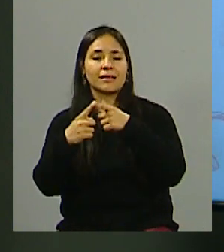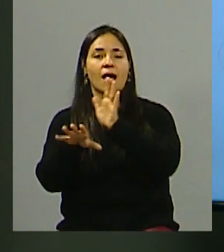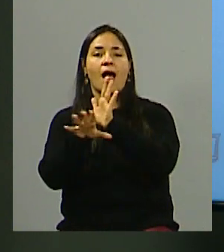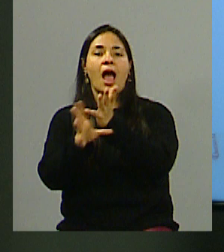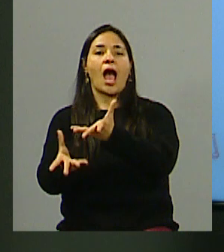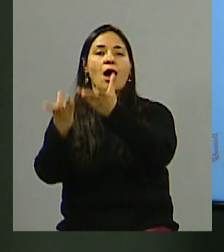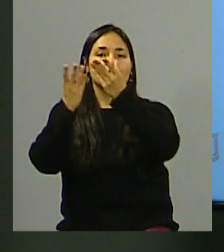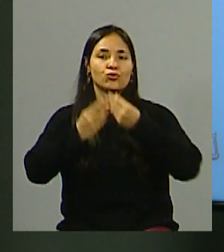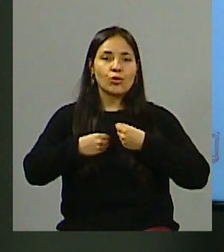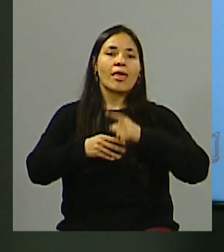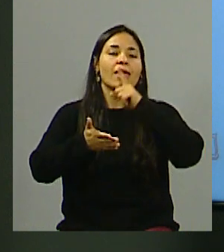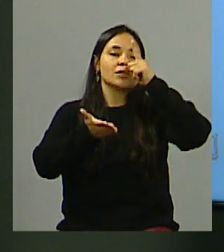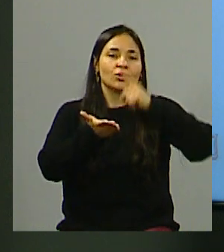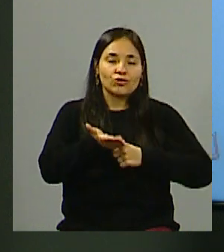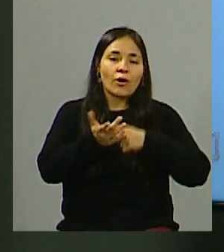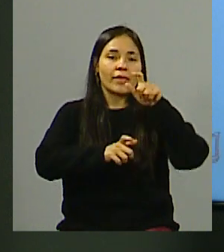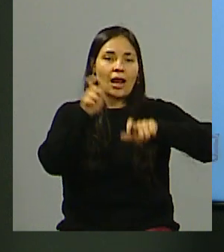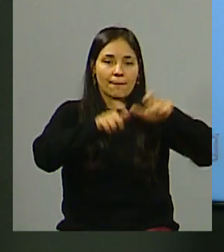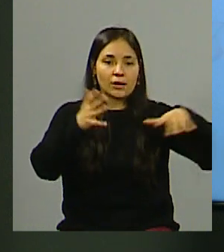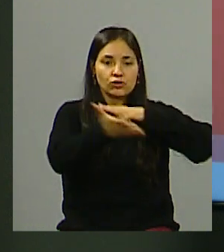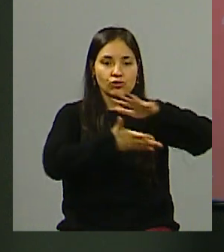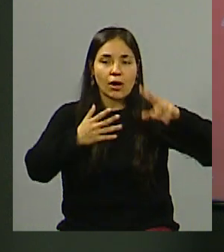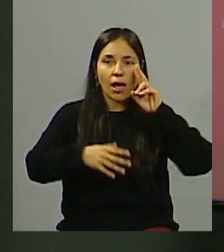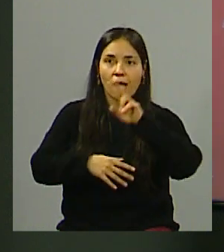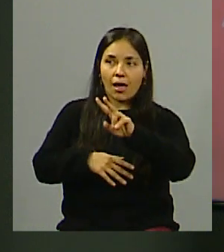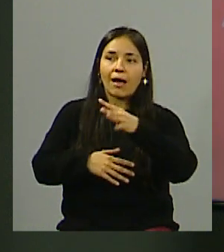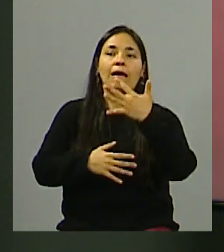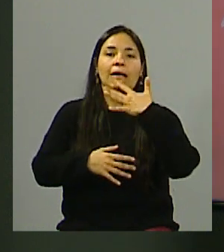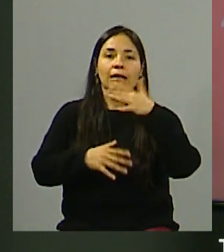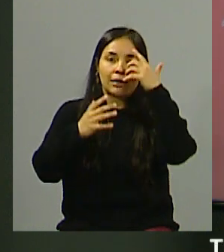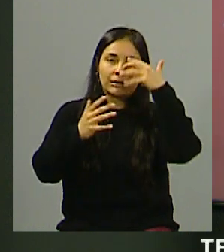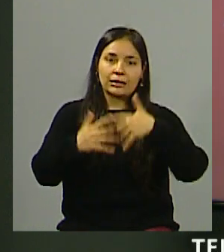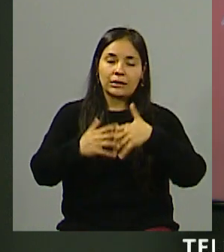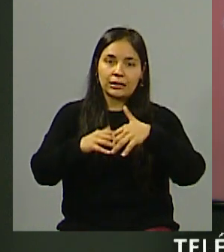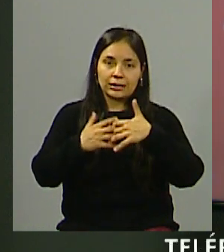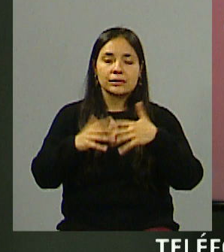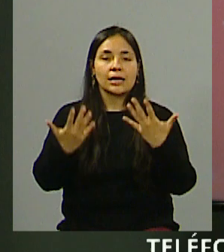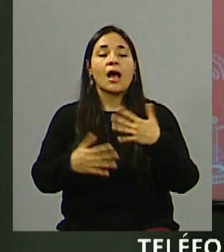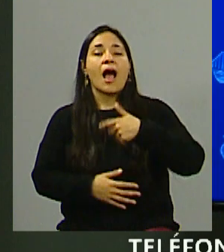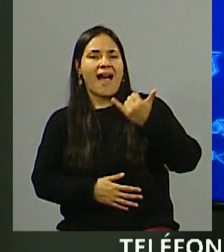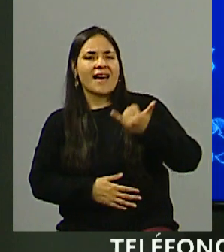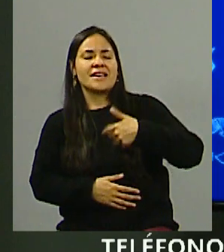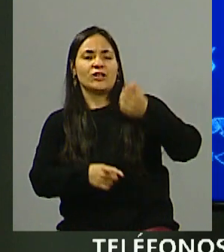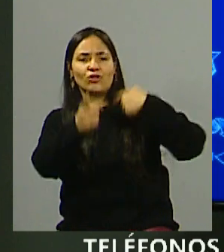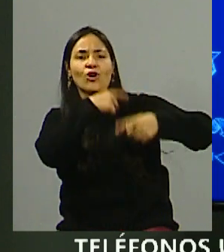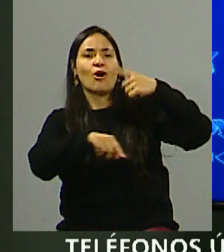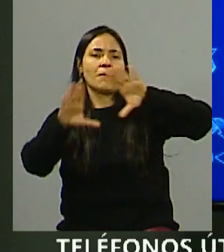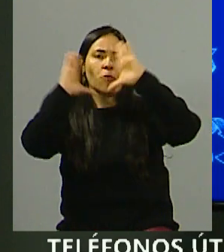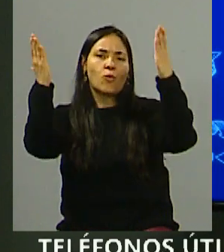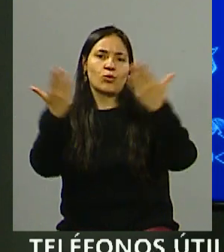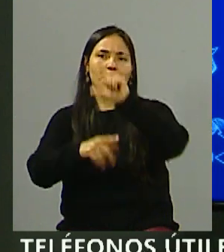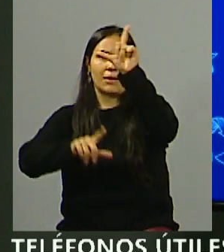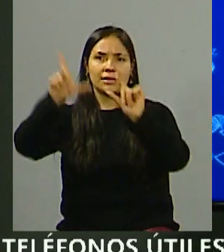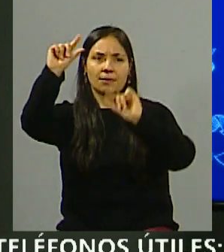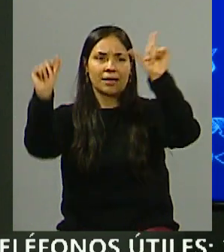que colabora con la toma de decisiones de los ciudadanos tiene una larga historia, como vos bien decís, a nivel internacional en varios países,